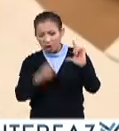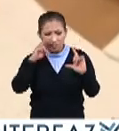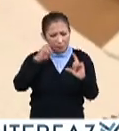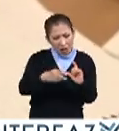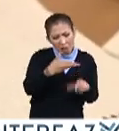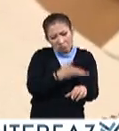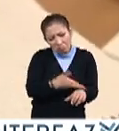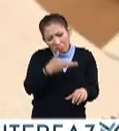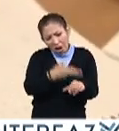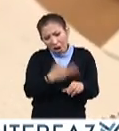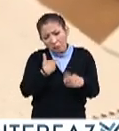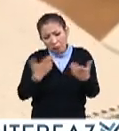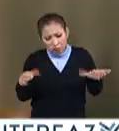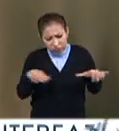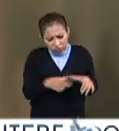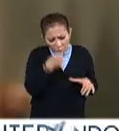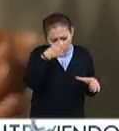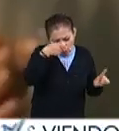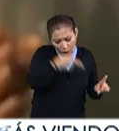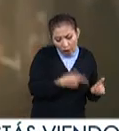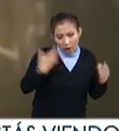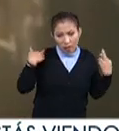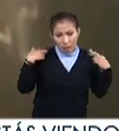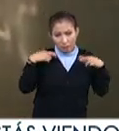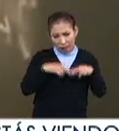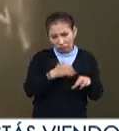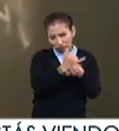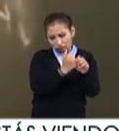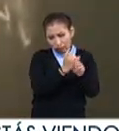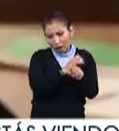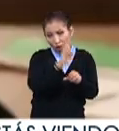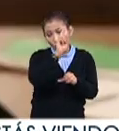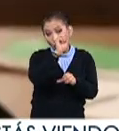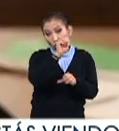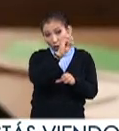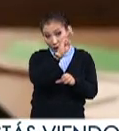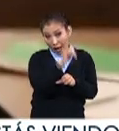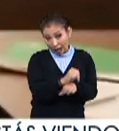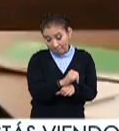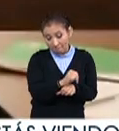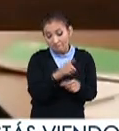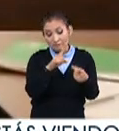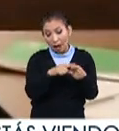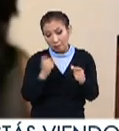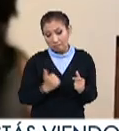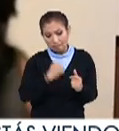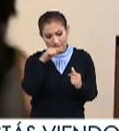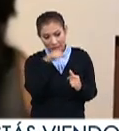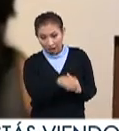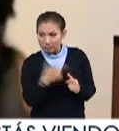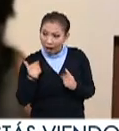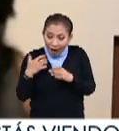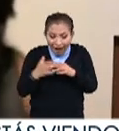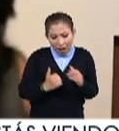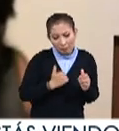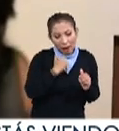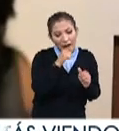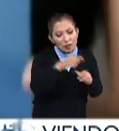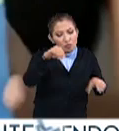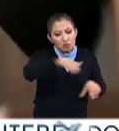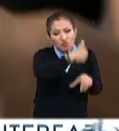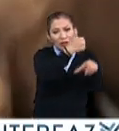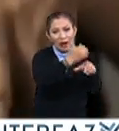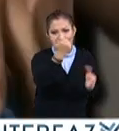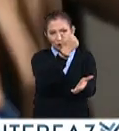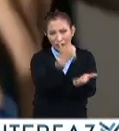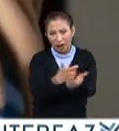un proceso de descentralización. Académicos de la Universidad Nacional Autónoma de México aprovecharon esta coyuntura y establecieron